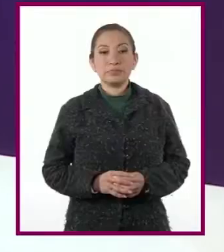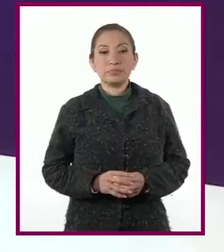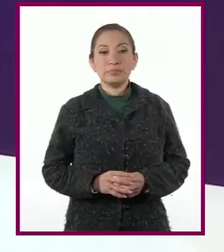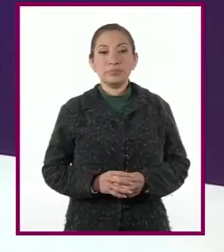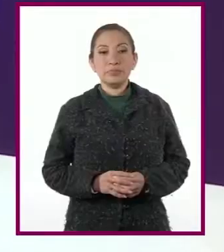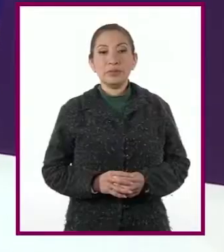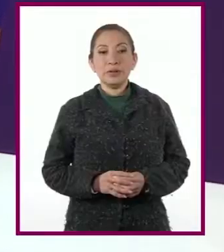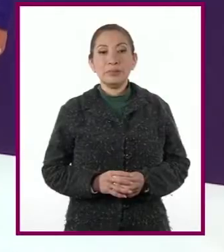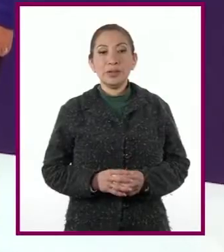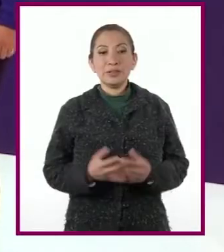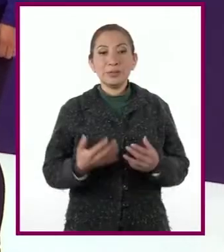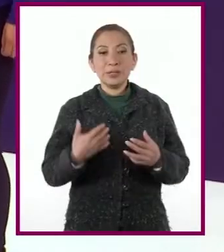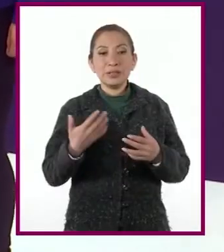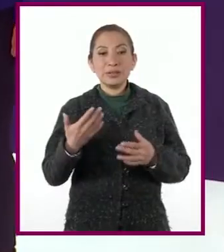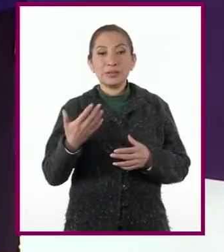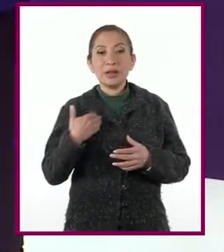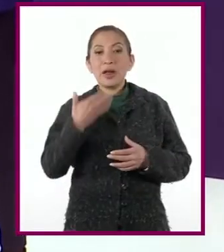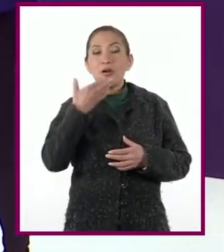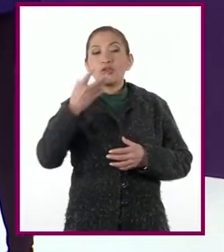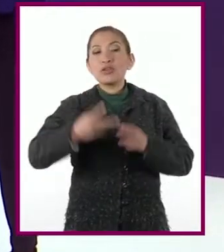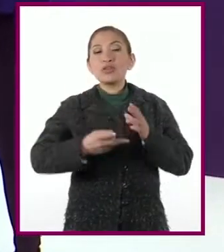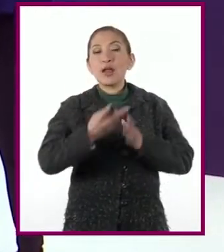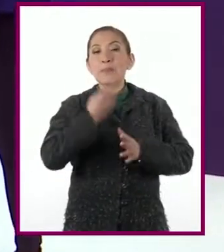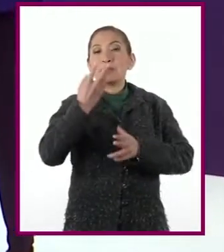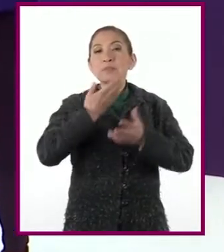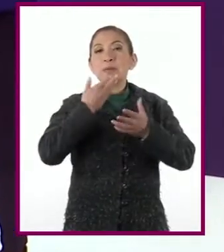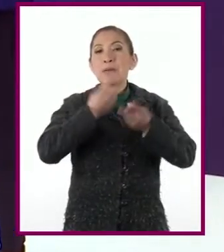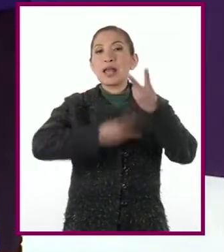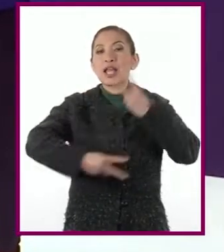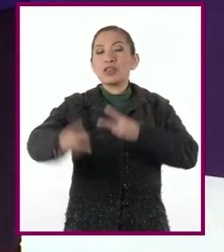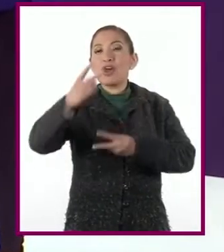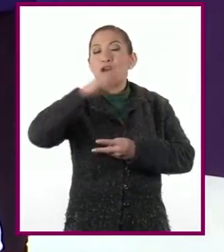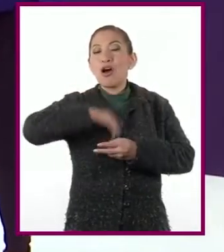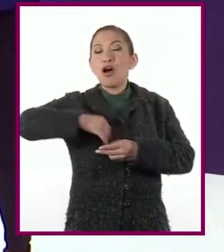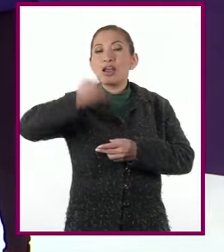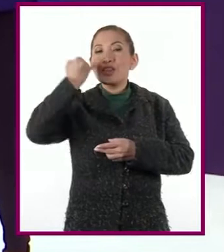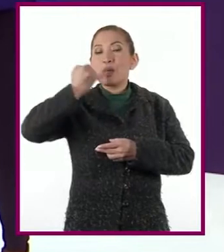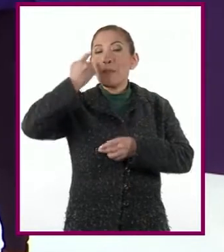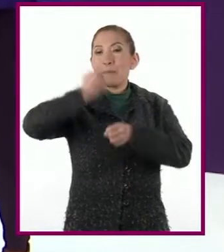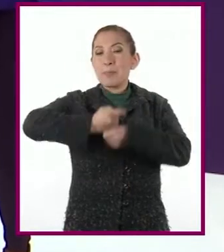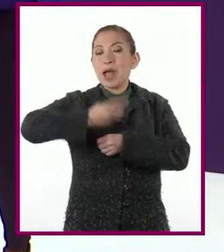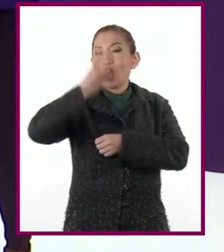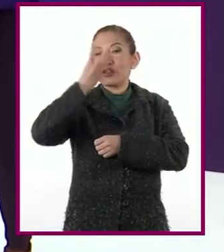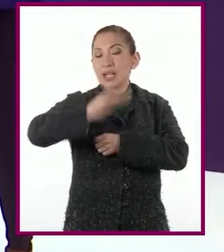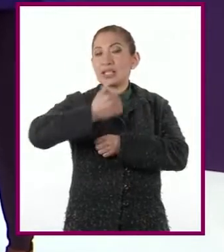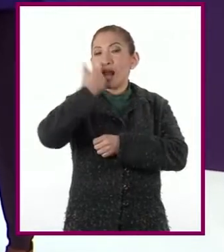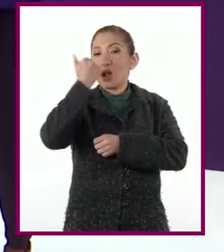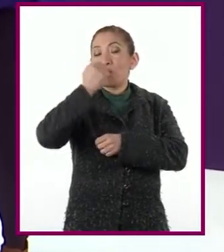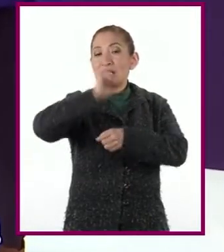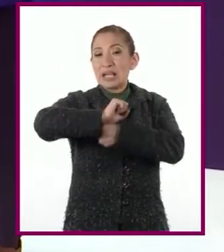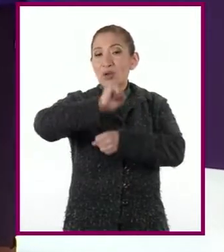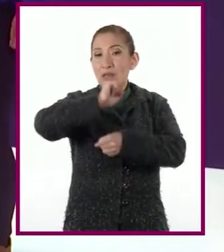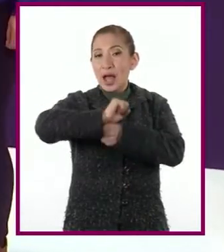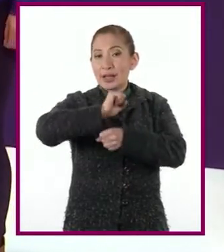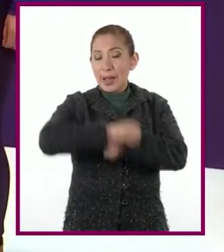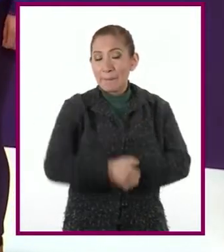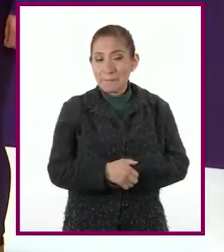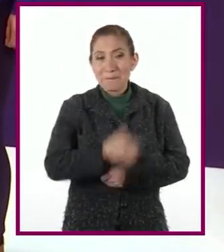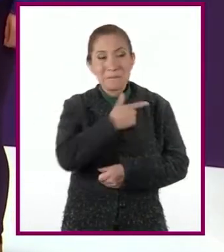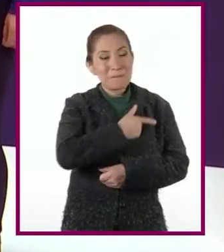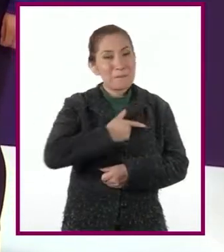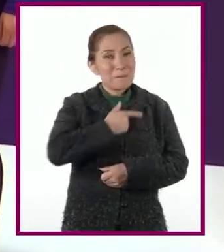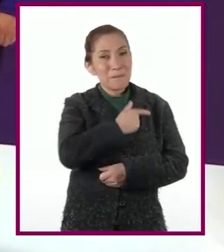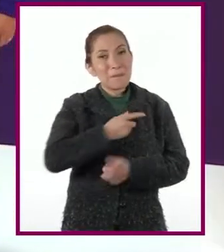Reciban una cordial bienvenida a una sesión más de Lengua Materna 3 para alumnas y alumnos de secundaria. Es un